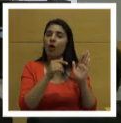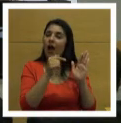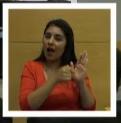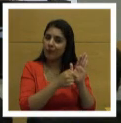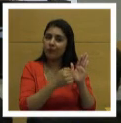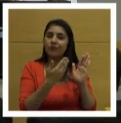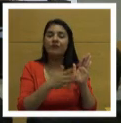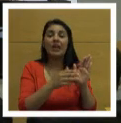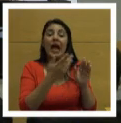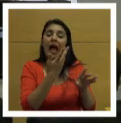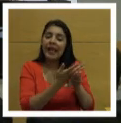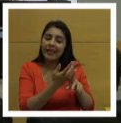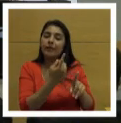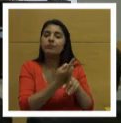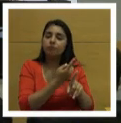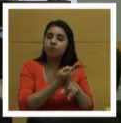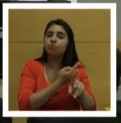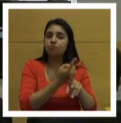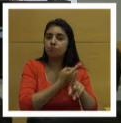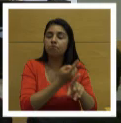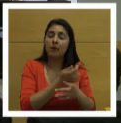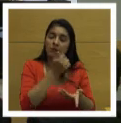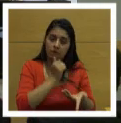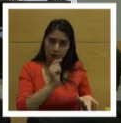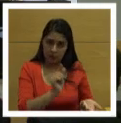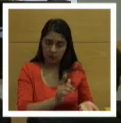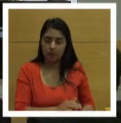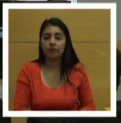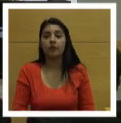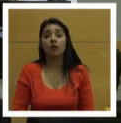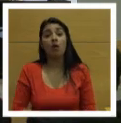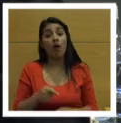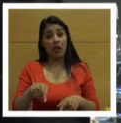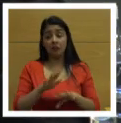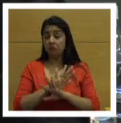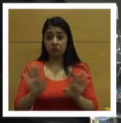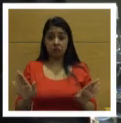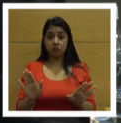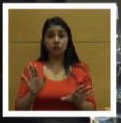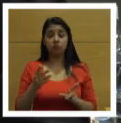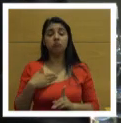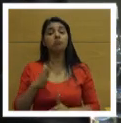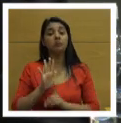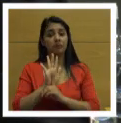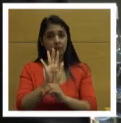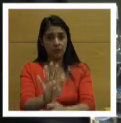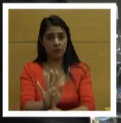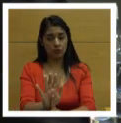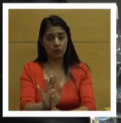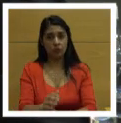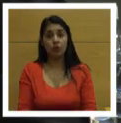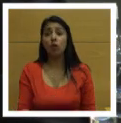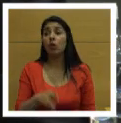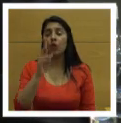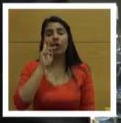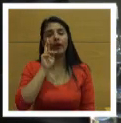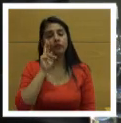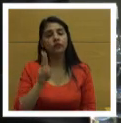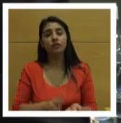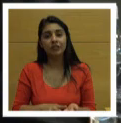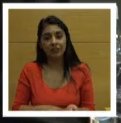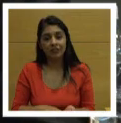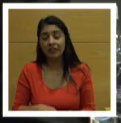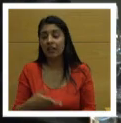ya terminal este año. Finalizo aquí mi exposición. Con mi reconocimiento muy sincero al